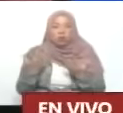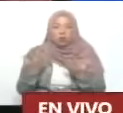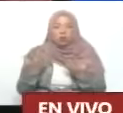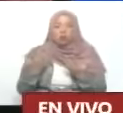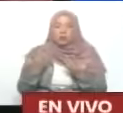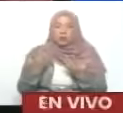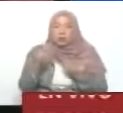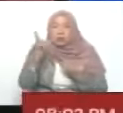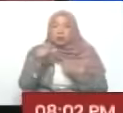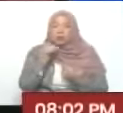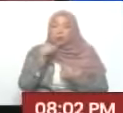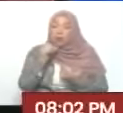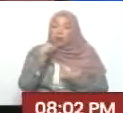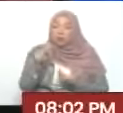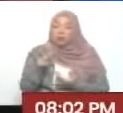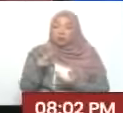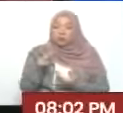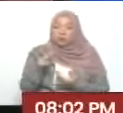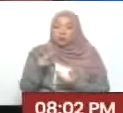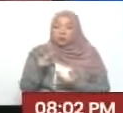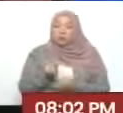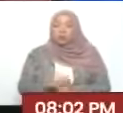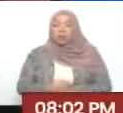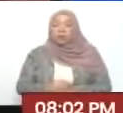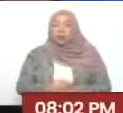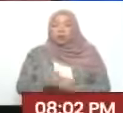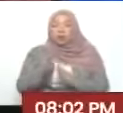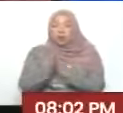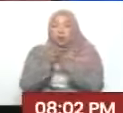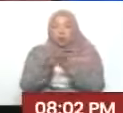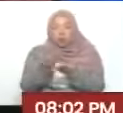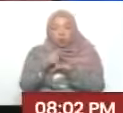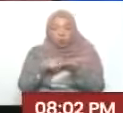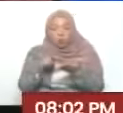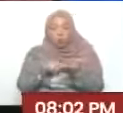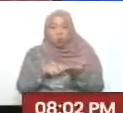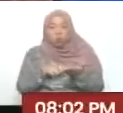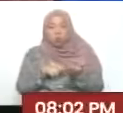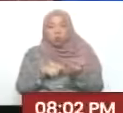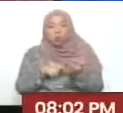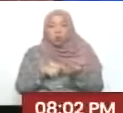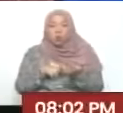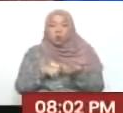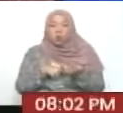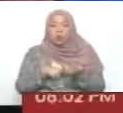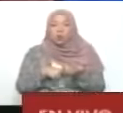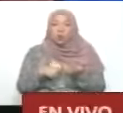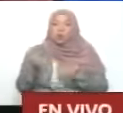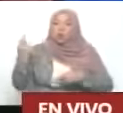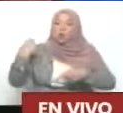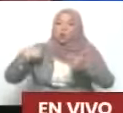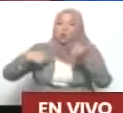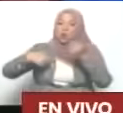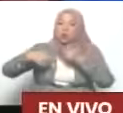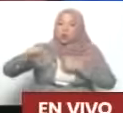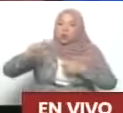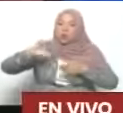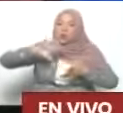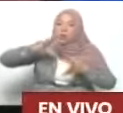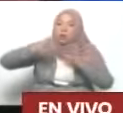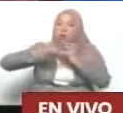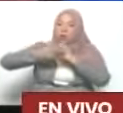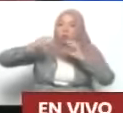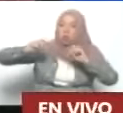digo, hablando como el libro que me acabas de decir, vendrán un tiempo de